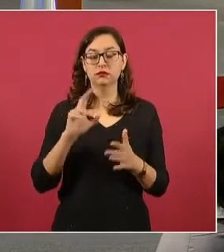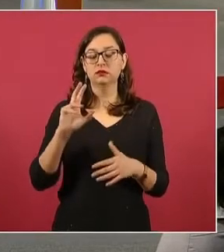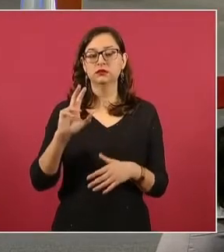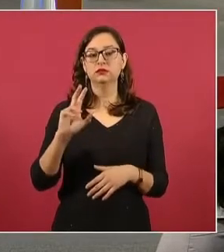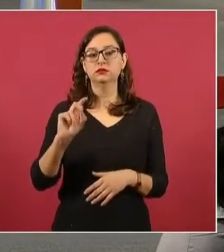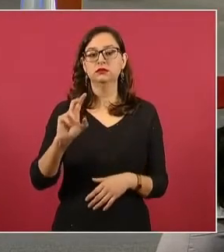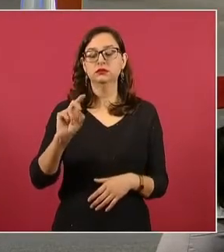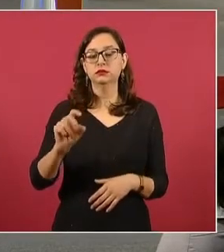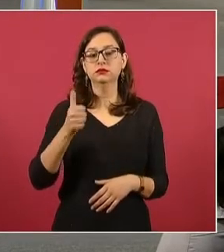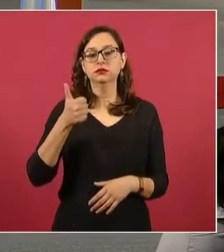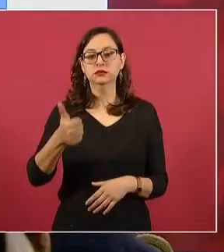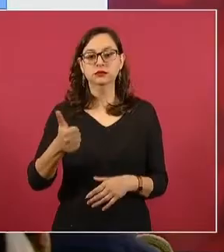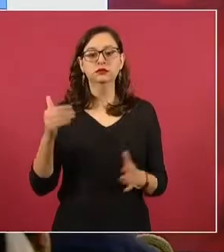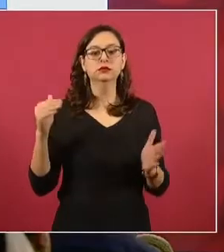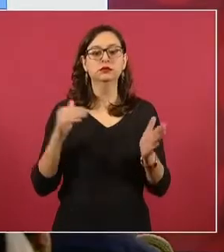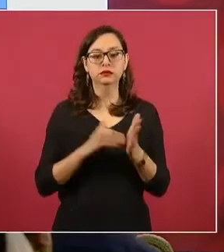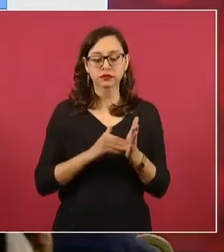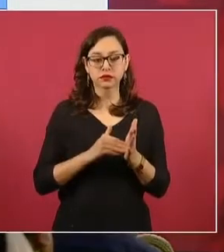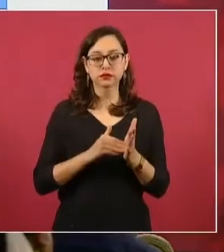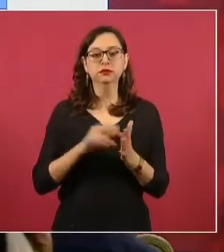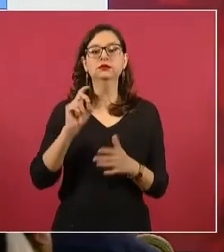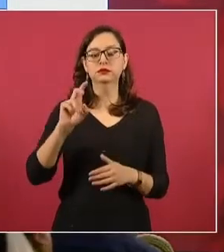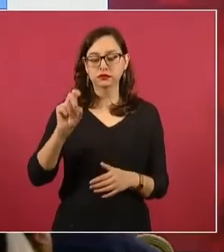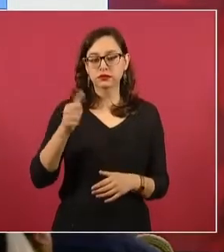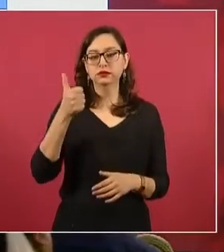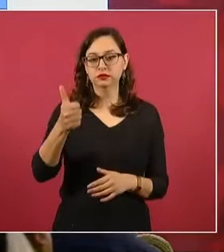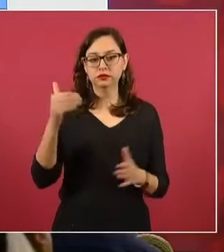36.000, está programado